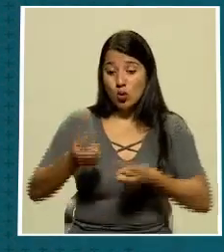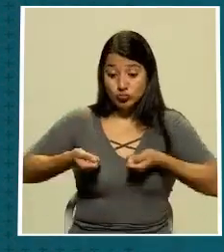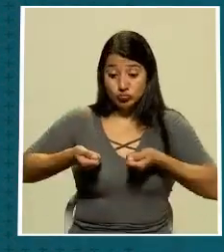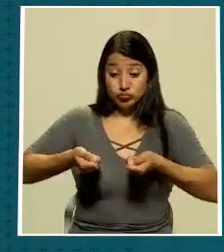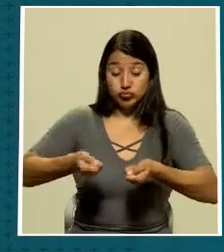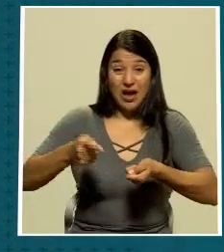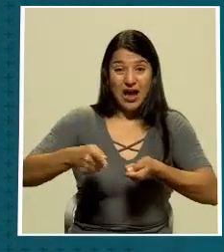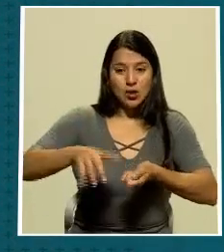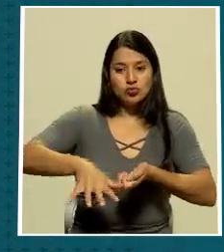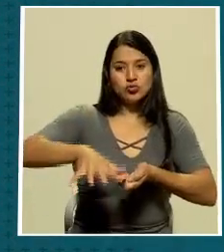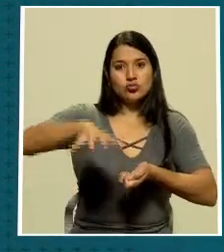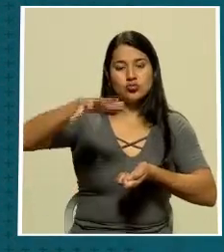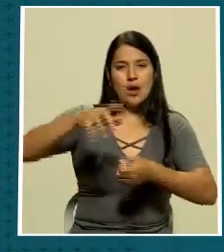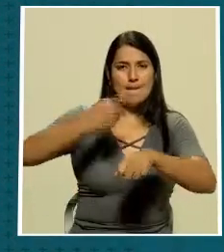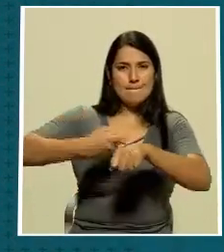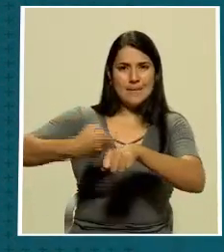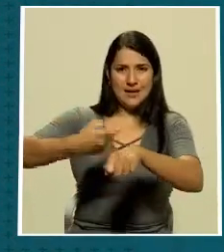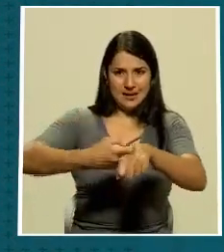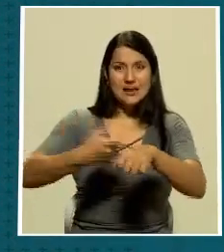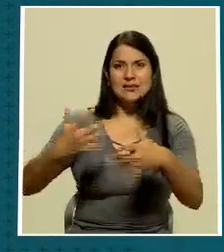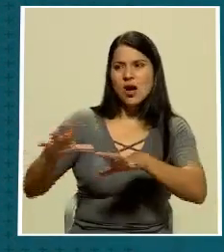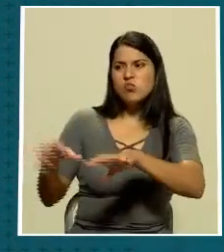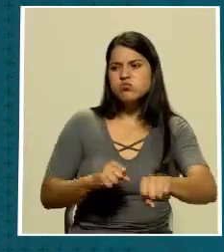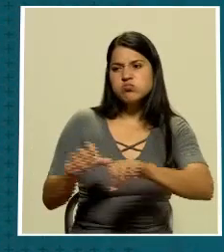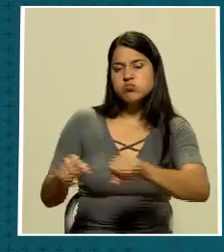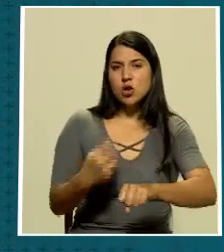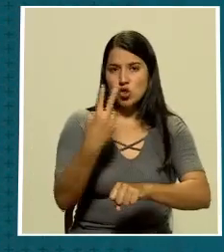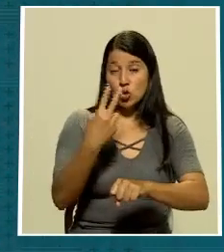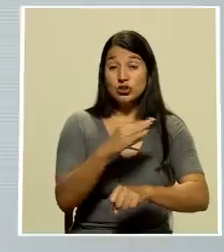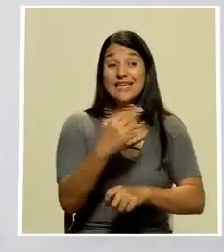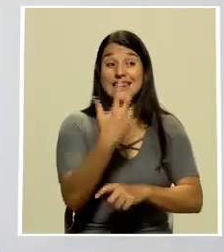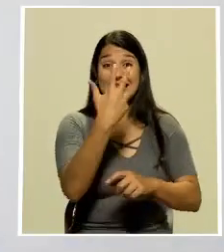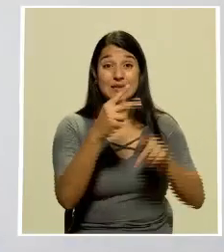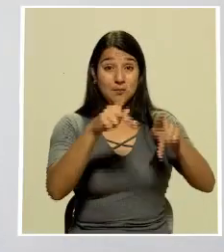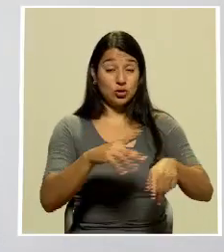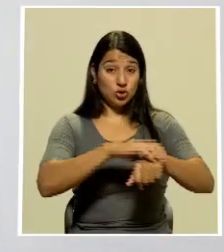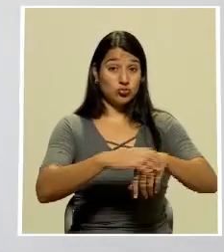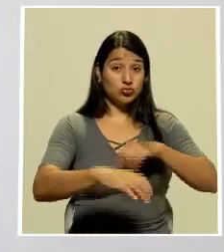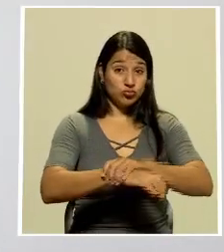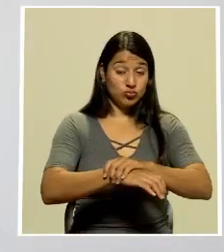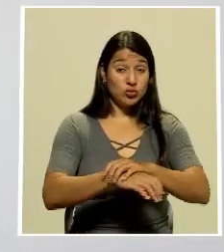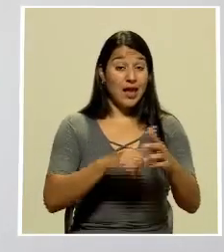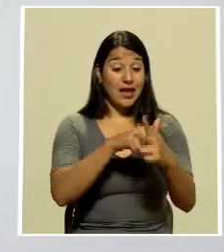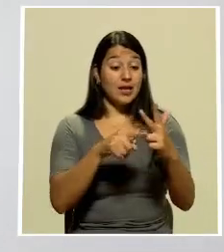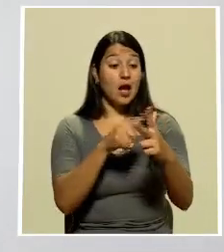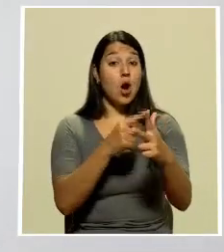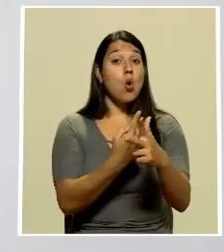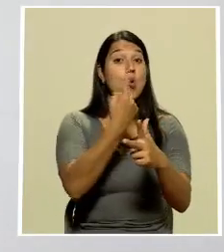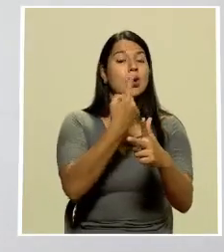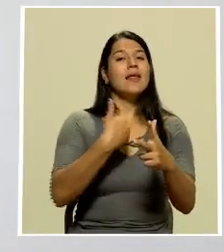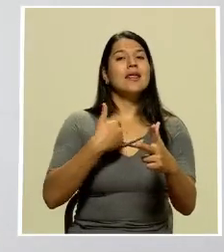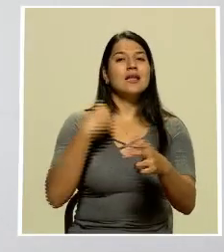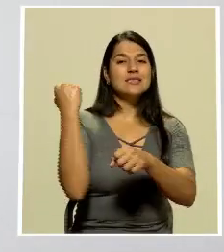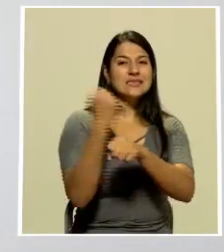estaban utilizando para esos objetos. Hay 3 personas detenidas. A una de ellas se le decomisó incluso un arma blanca por intentar agredir con esa arma a un